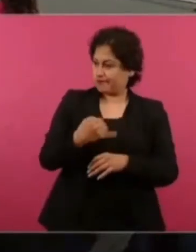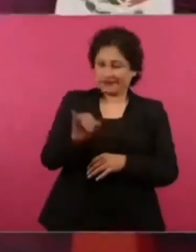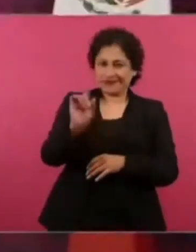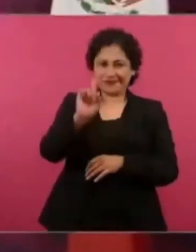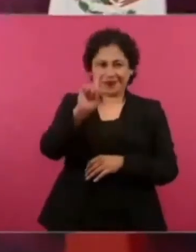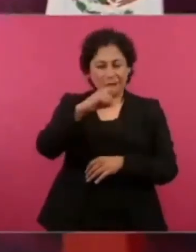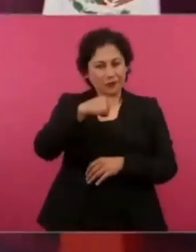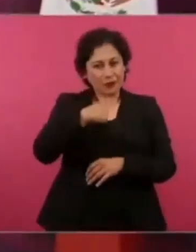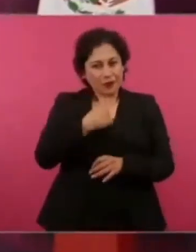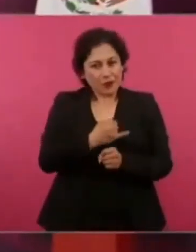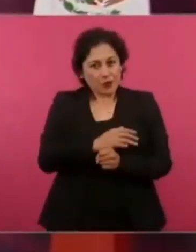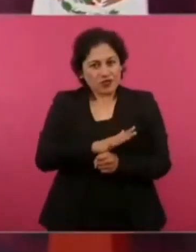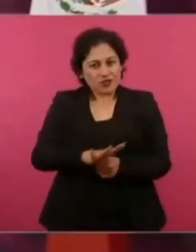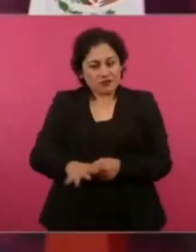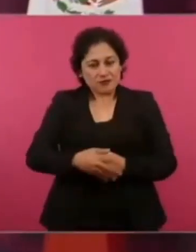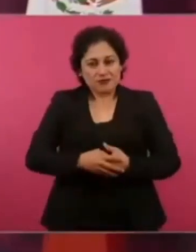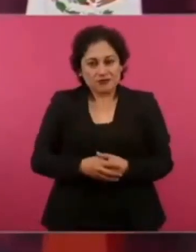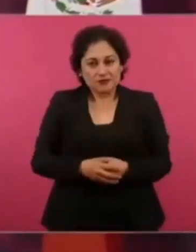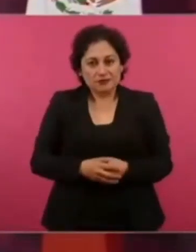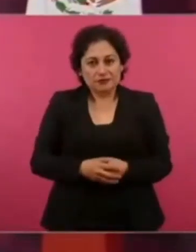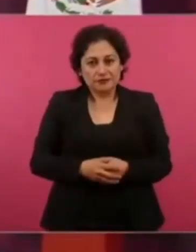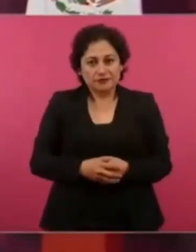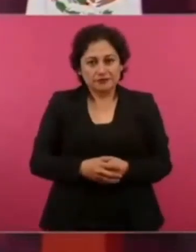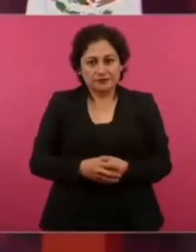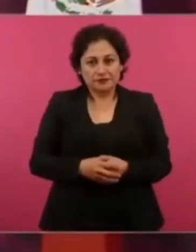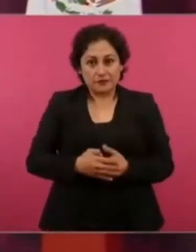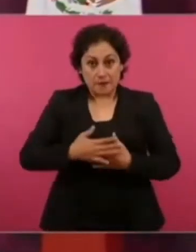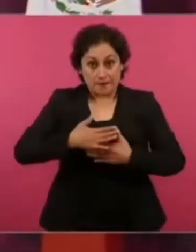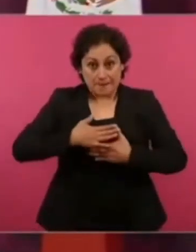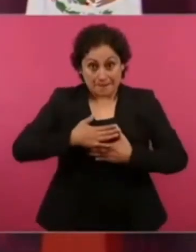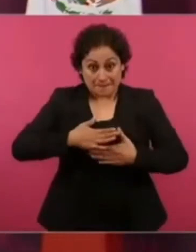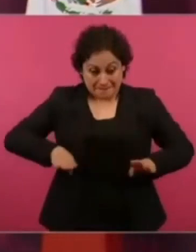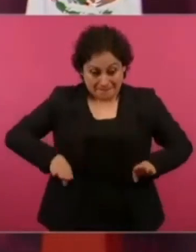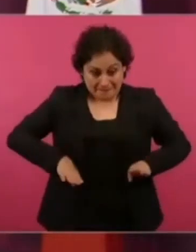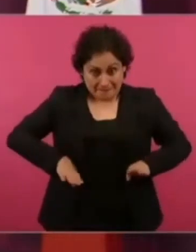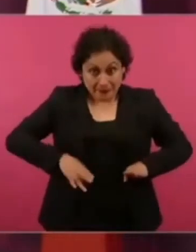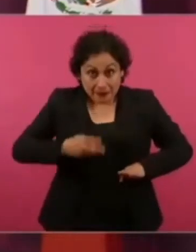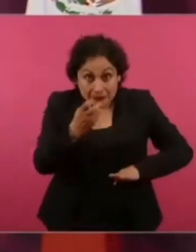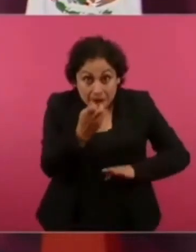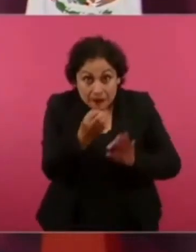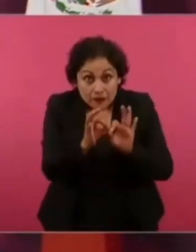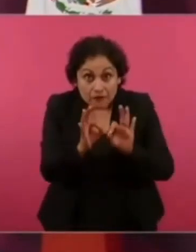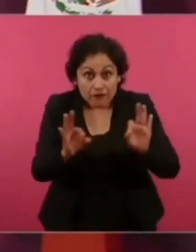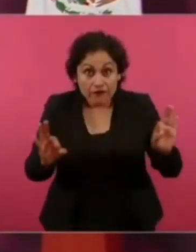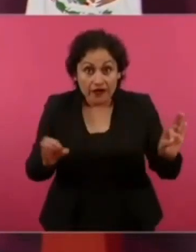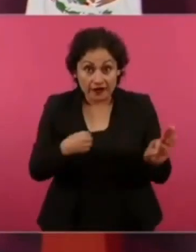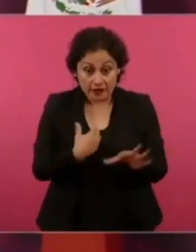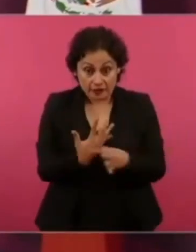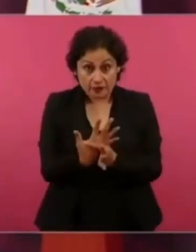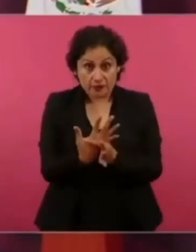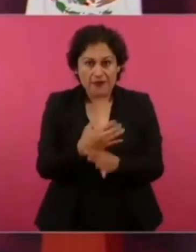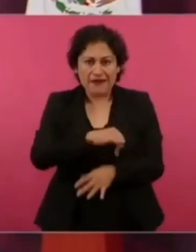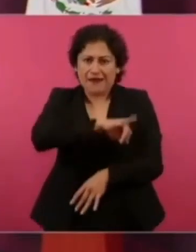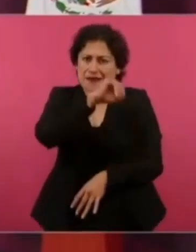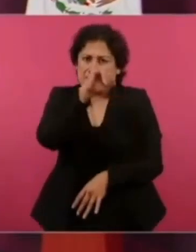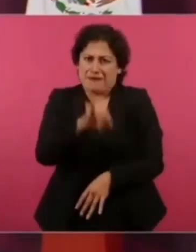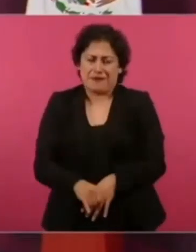No tiene que ver con mis convicciones, con mis principios.